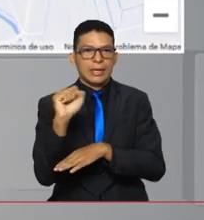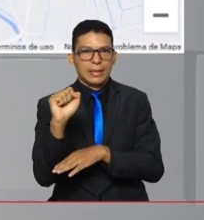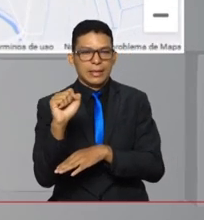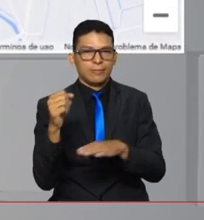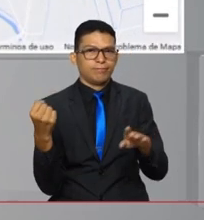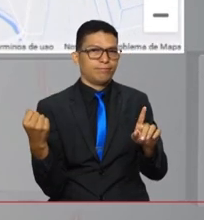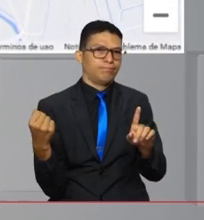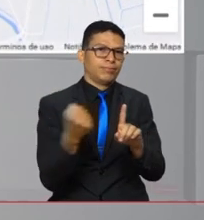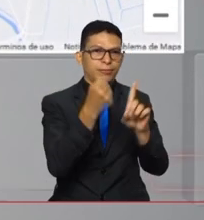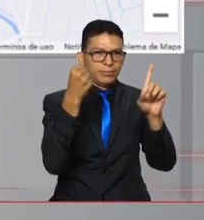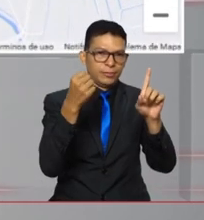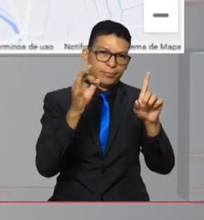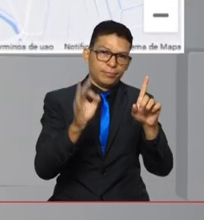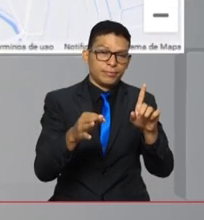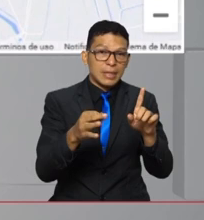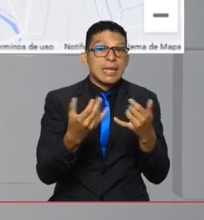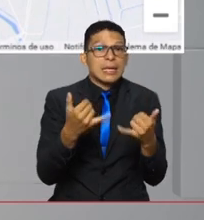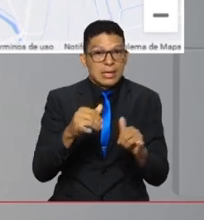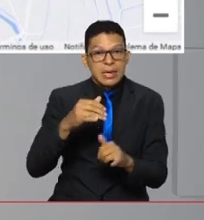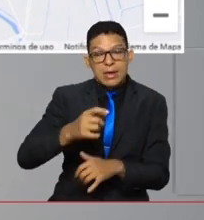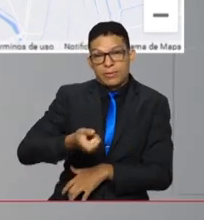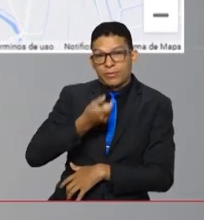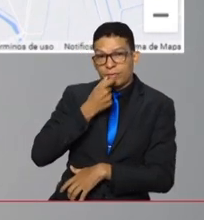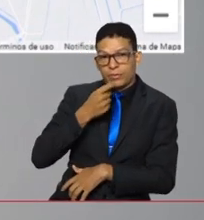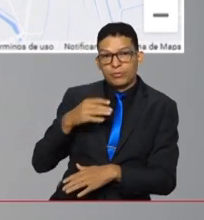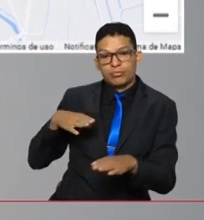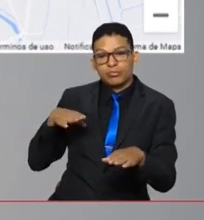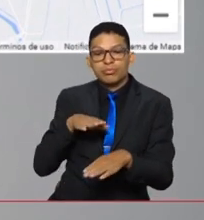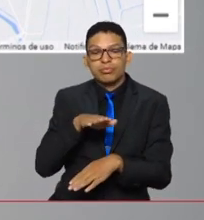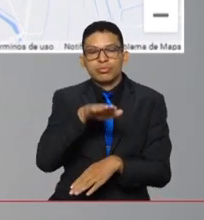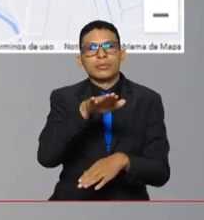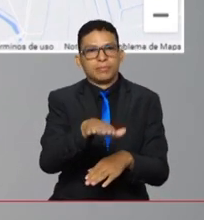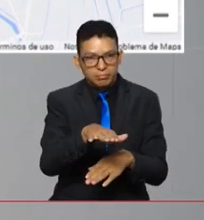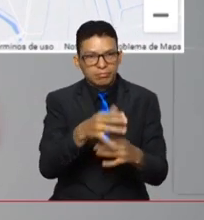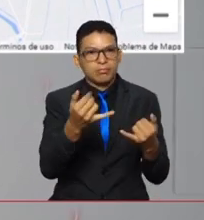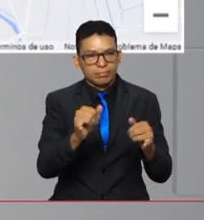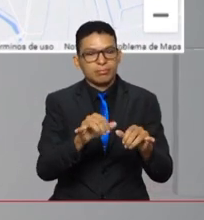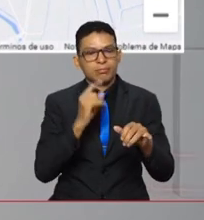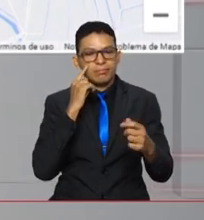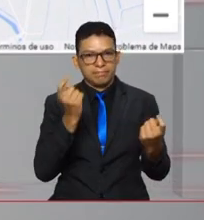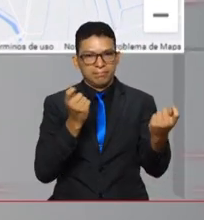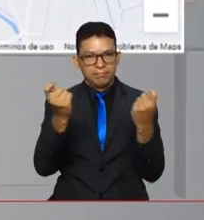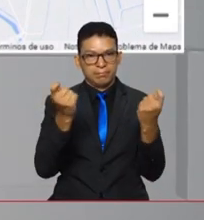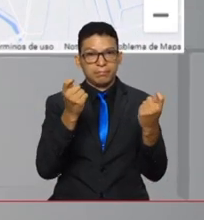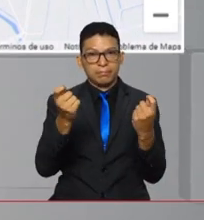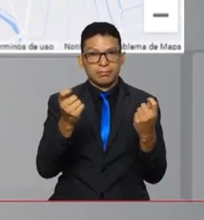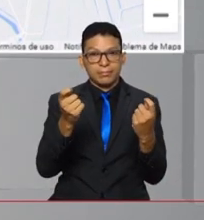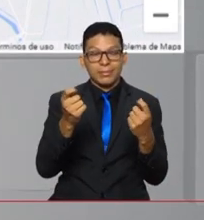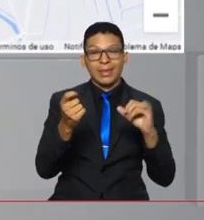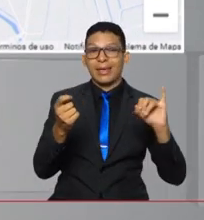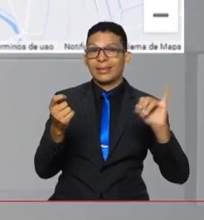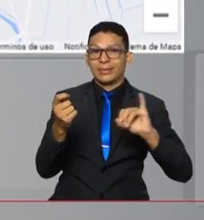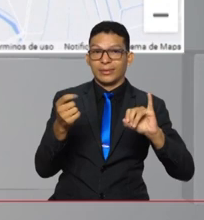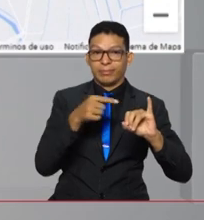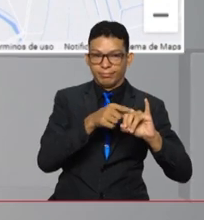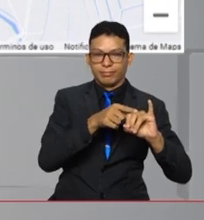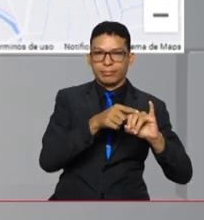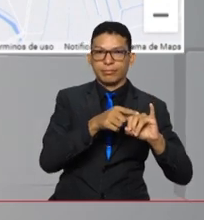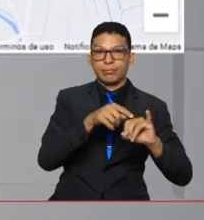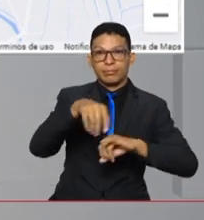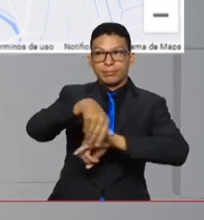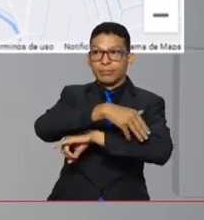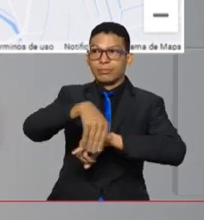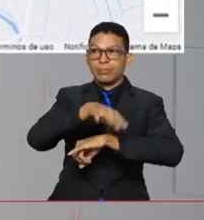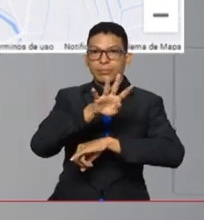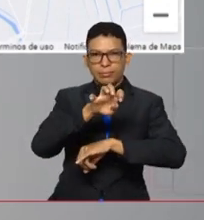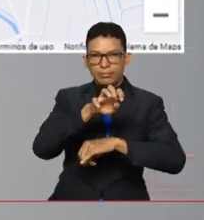Ya las autoridades están en sitio. Fue sobre la calzada izquierda. Las personas que vayan a hacer uso de esta vía de la calle Novena,